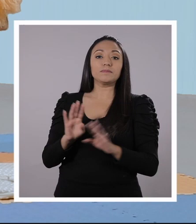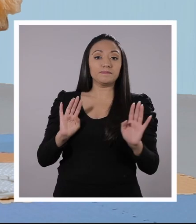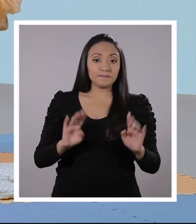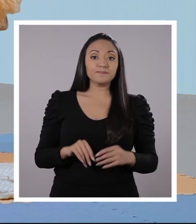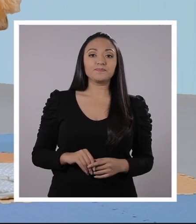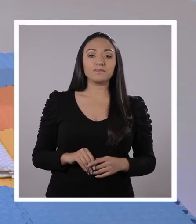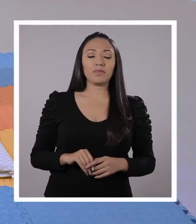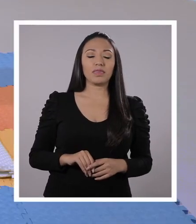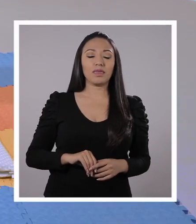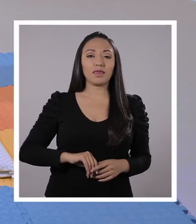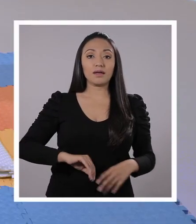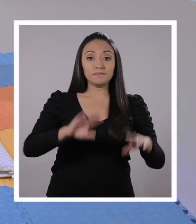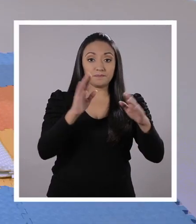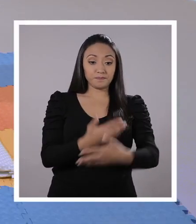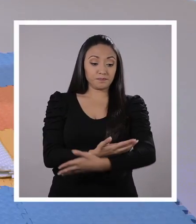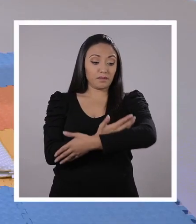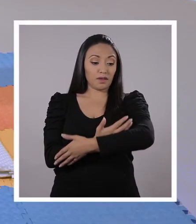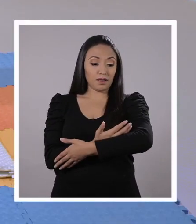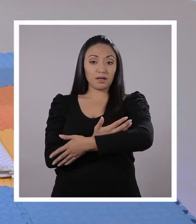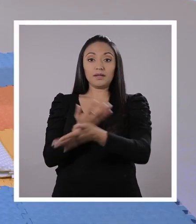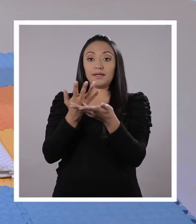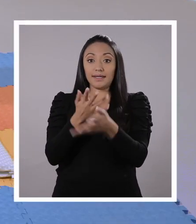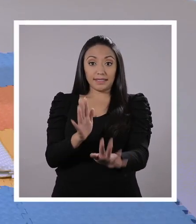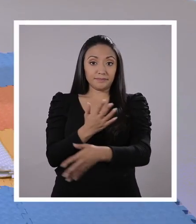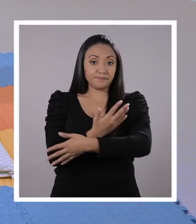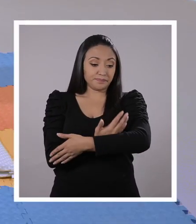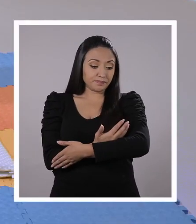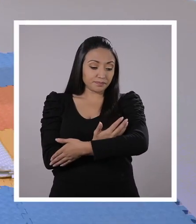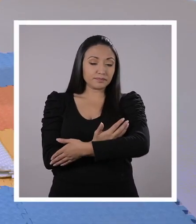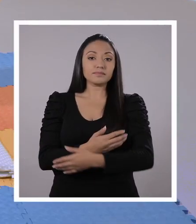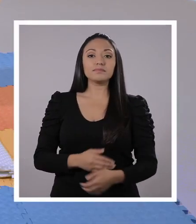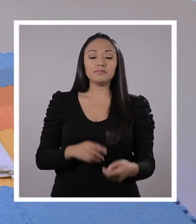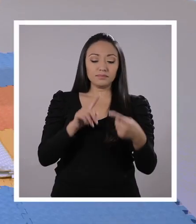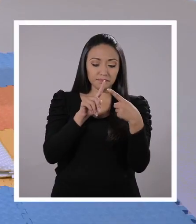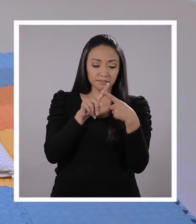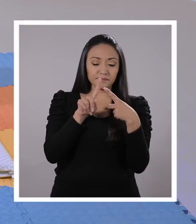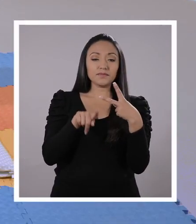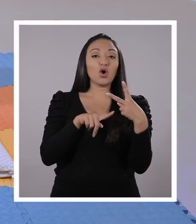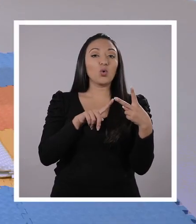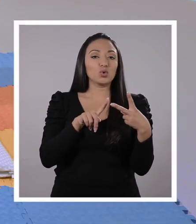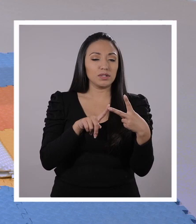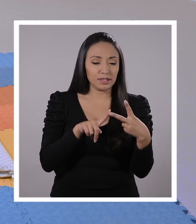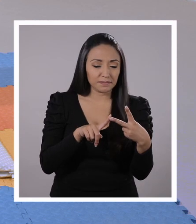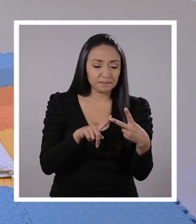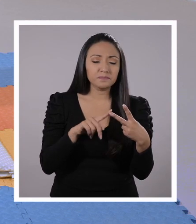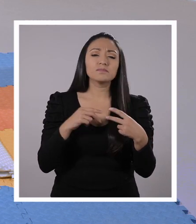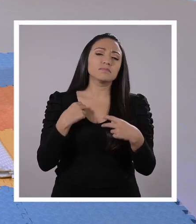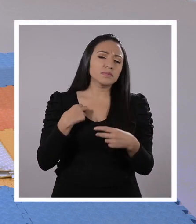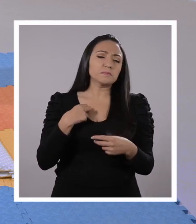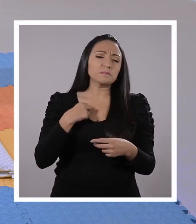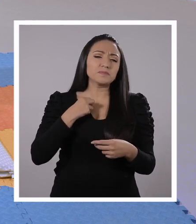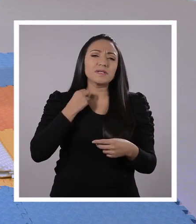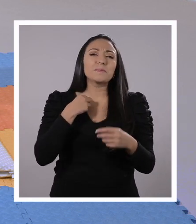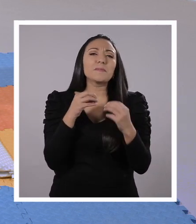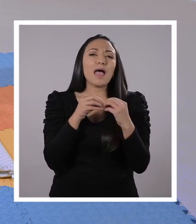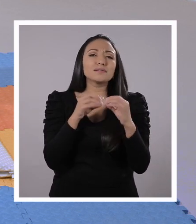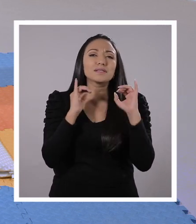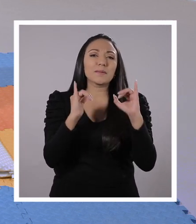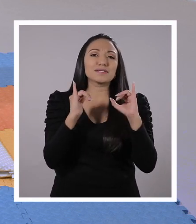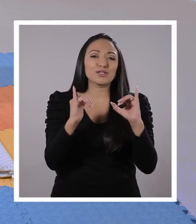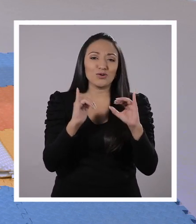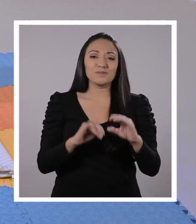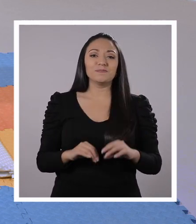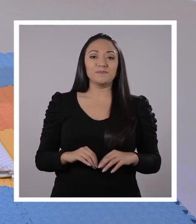tengan reflujos. Después de esta forma que hemos visto de amarcar a nuestro bebé, vamos a ver una siguiente forma. A ver. Esta es una forma muy